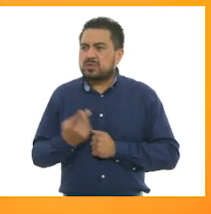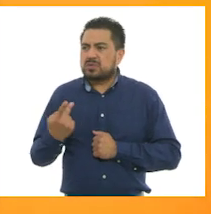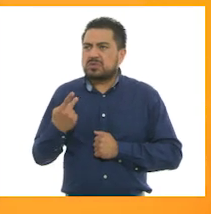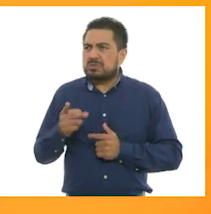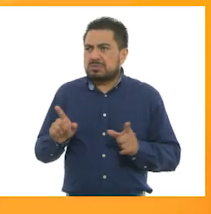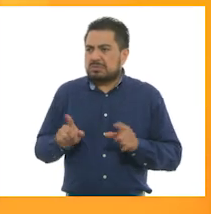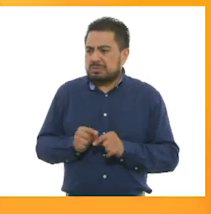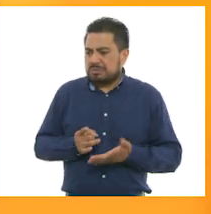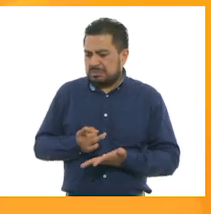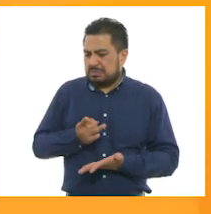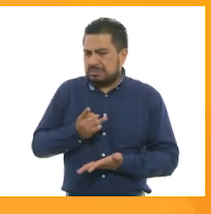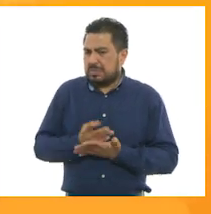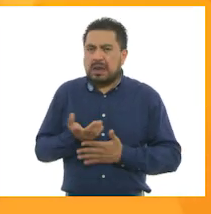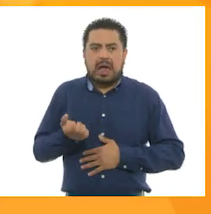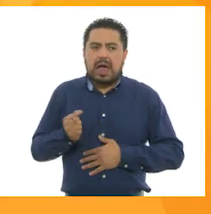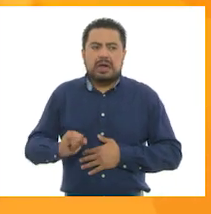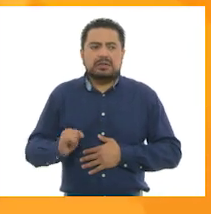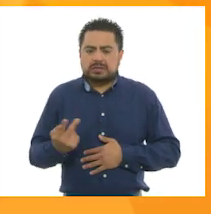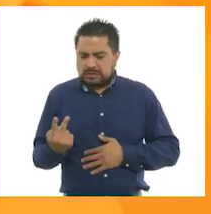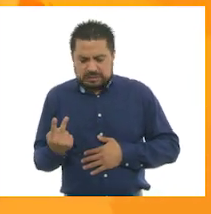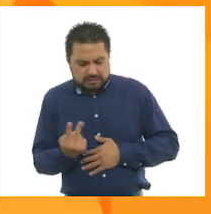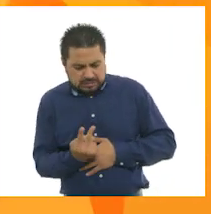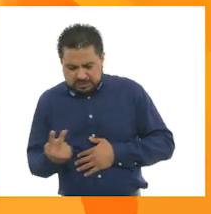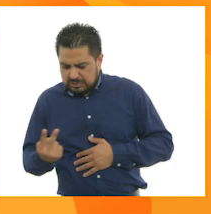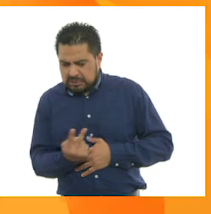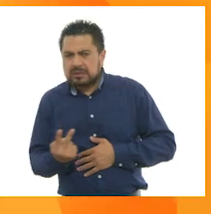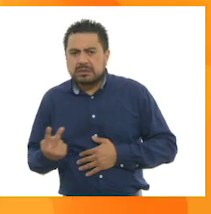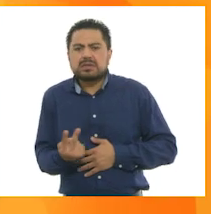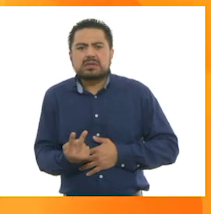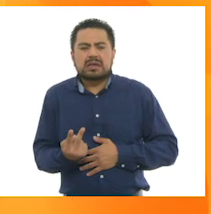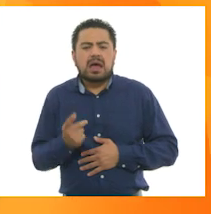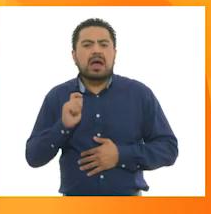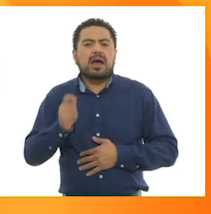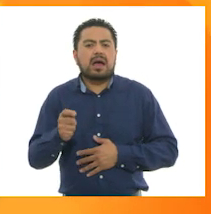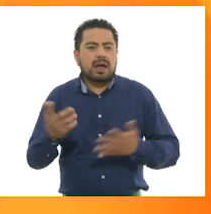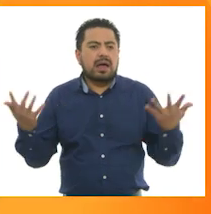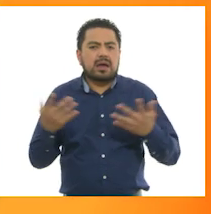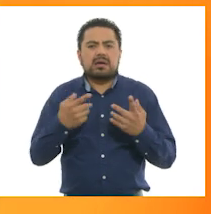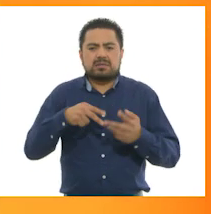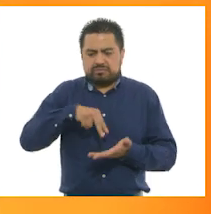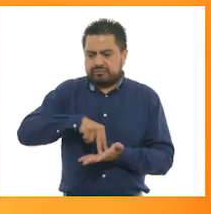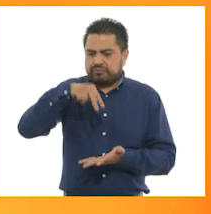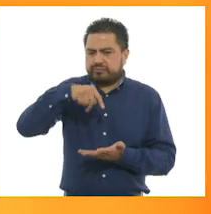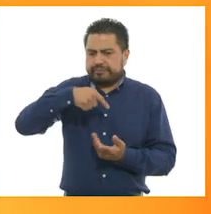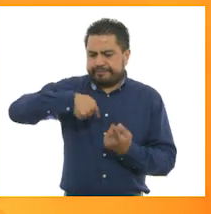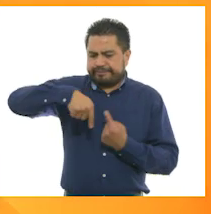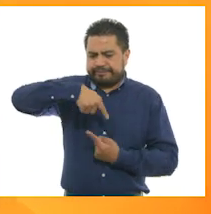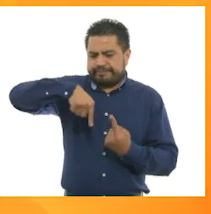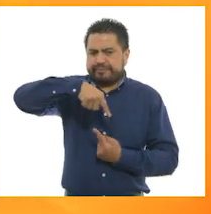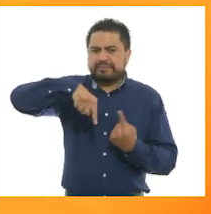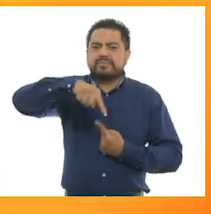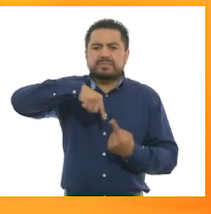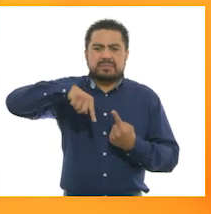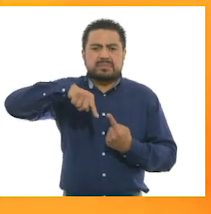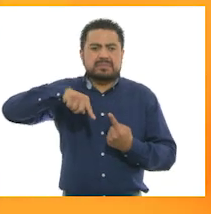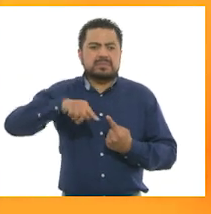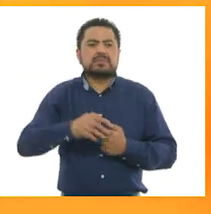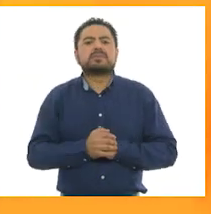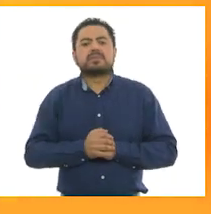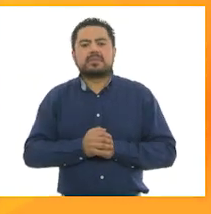dos! Así que junto Max y Celeste hicieron piruetas, pies,